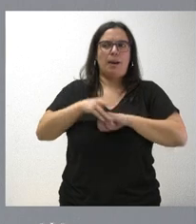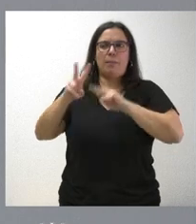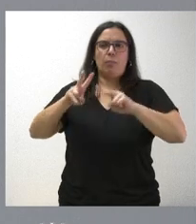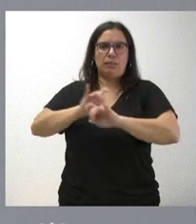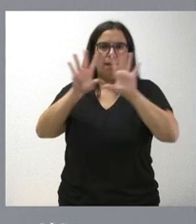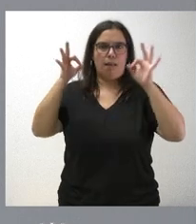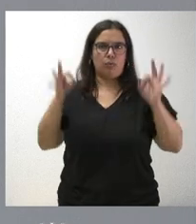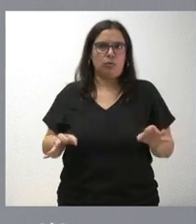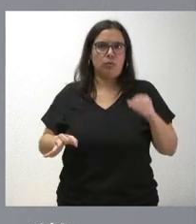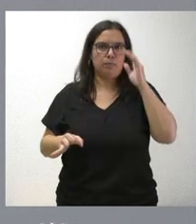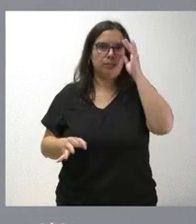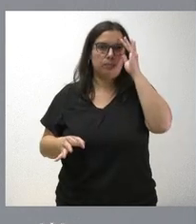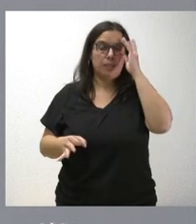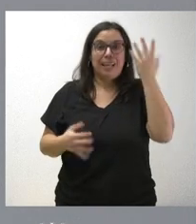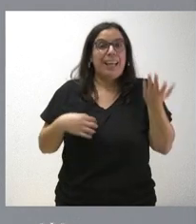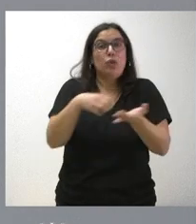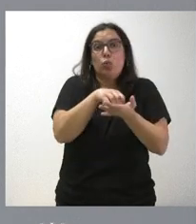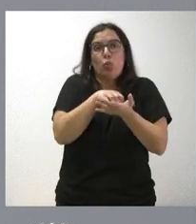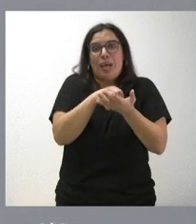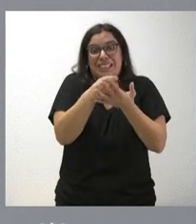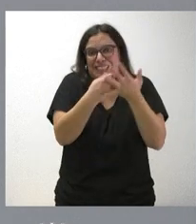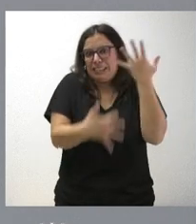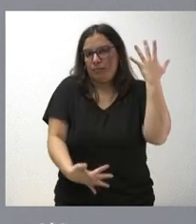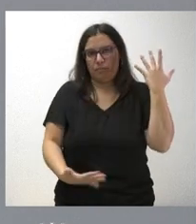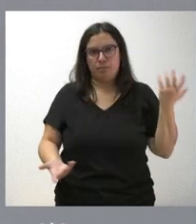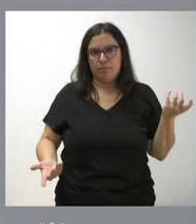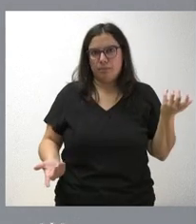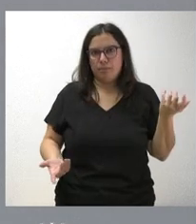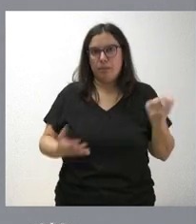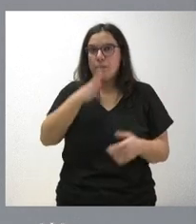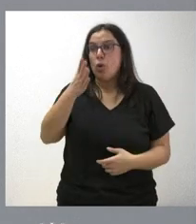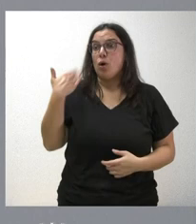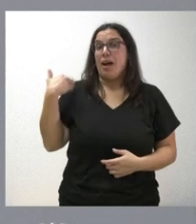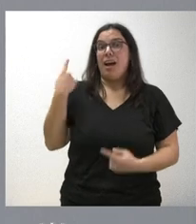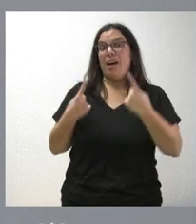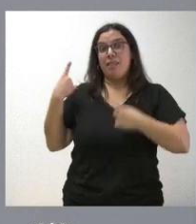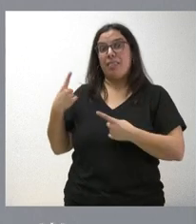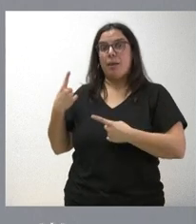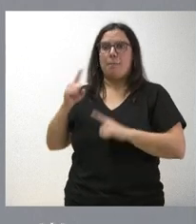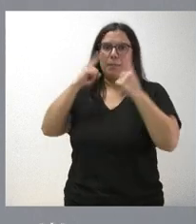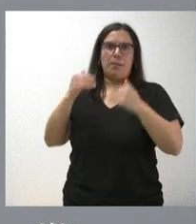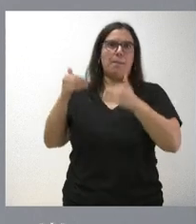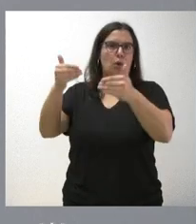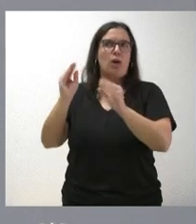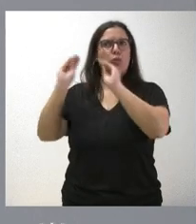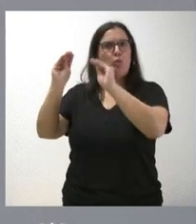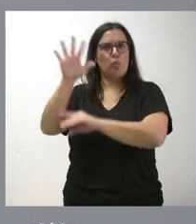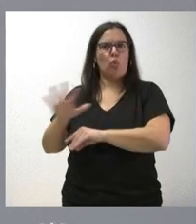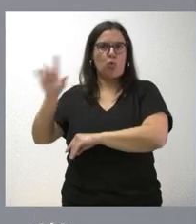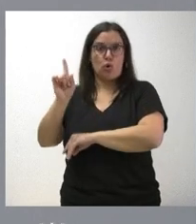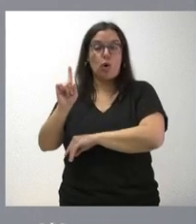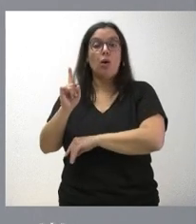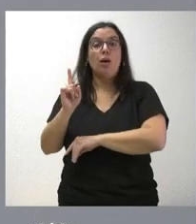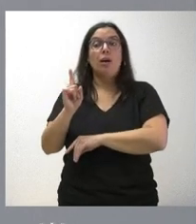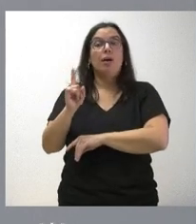tenemos tantas incertidumbres como cuando otras veces ha habido prórrogas del presupuesto del estado que no es la primera vez pero en este caso con añadidos que no ha